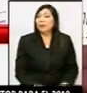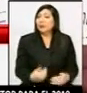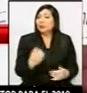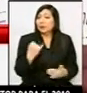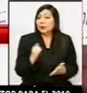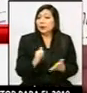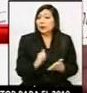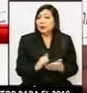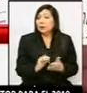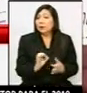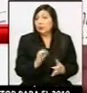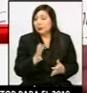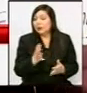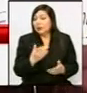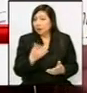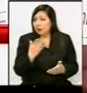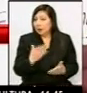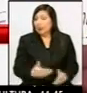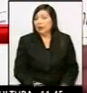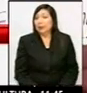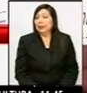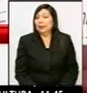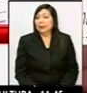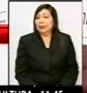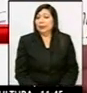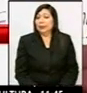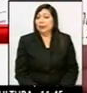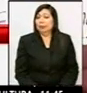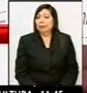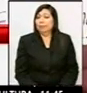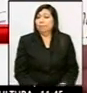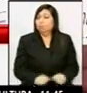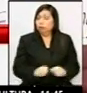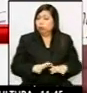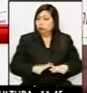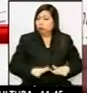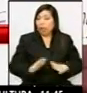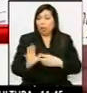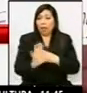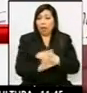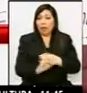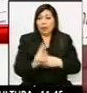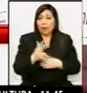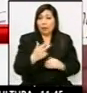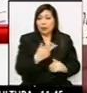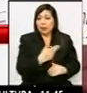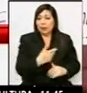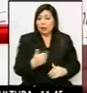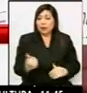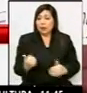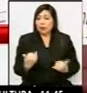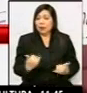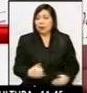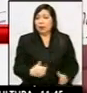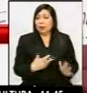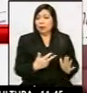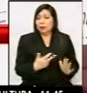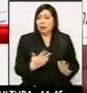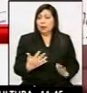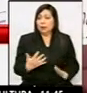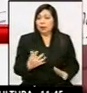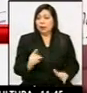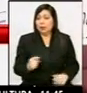idea, no sé si lo saben, el latifundio más grande en Europa tiene 3.500 hectáreas y aquí tiene